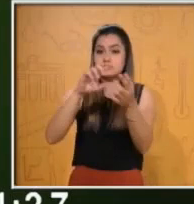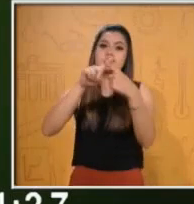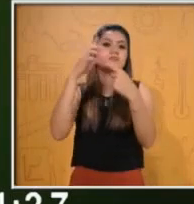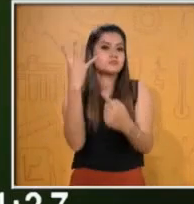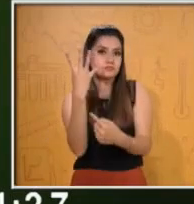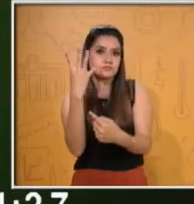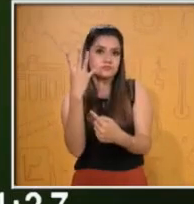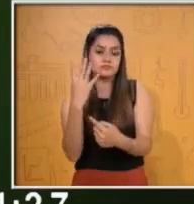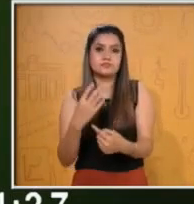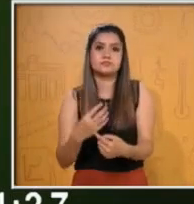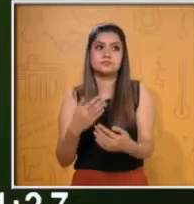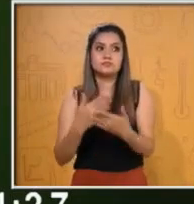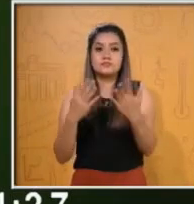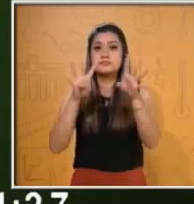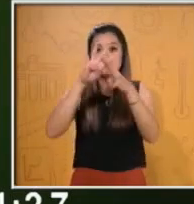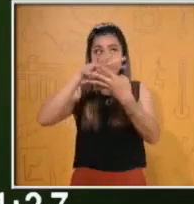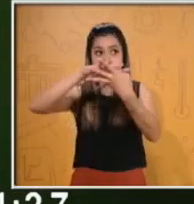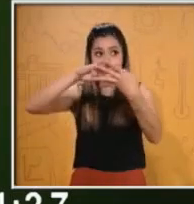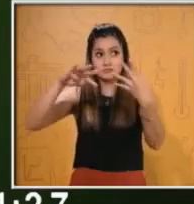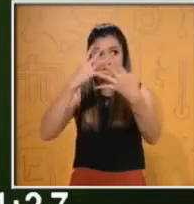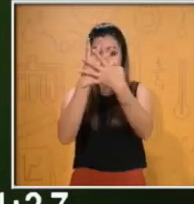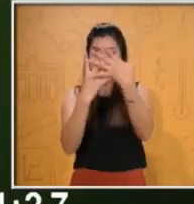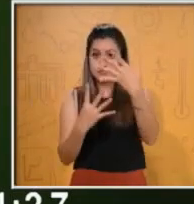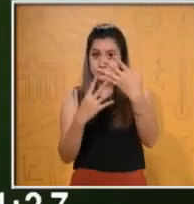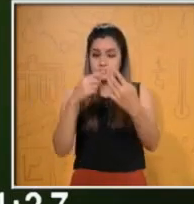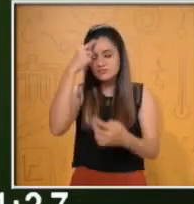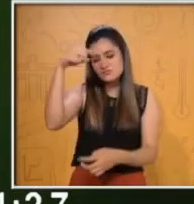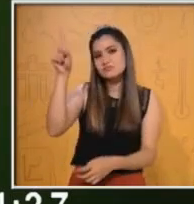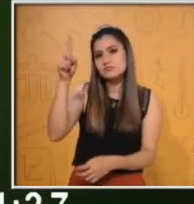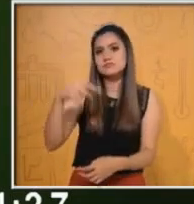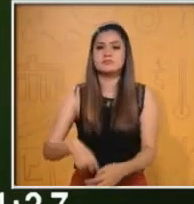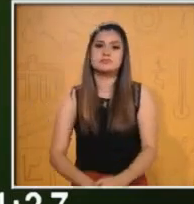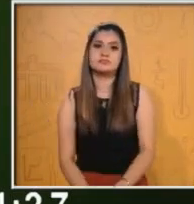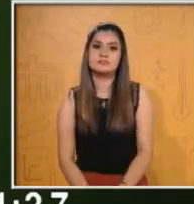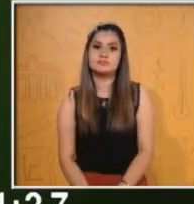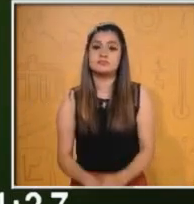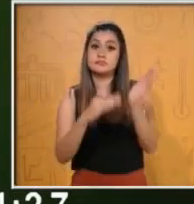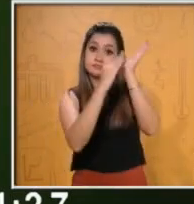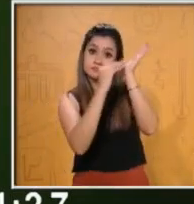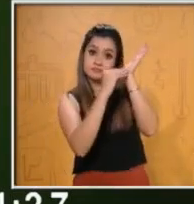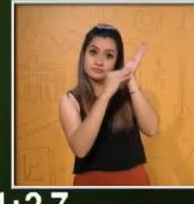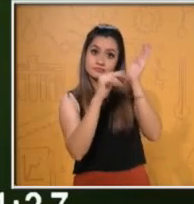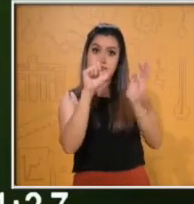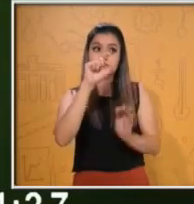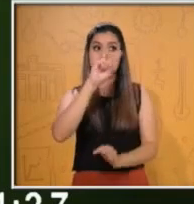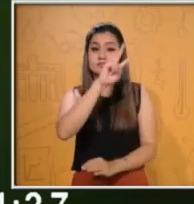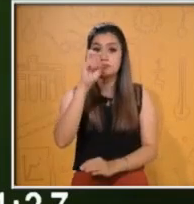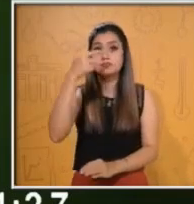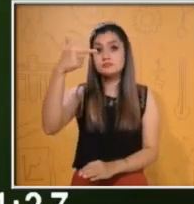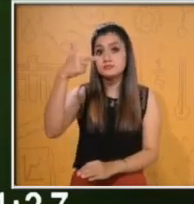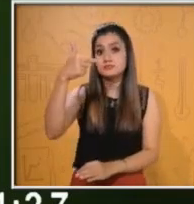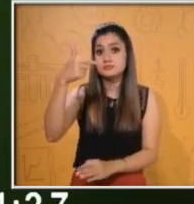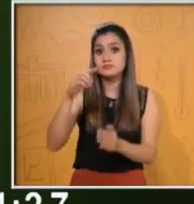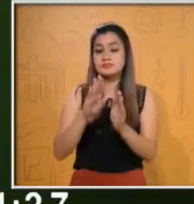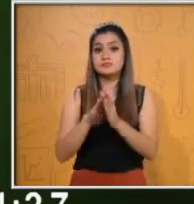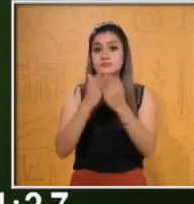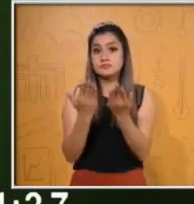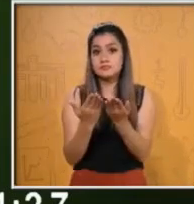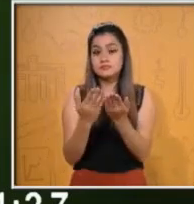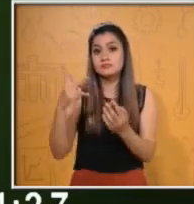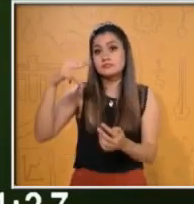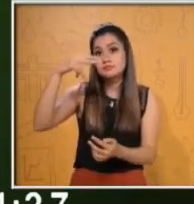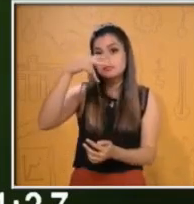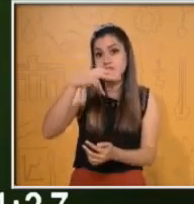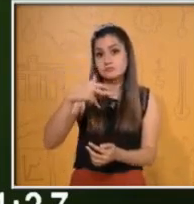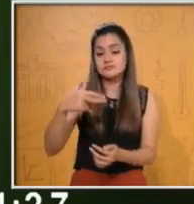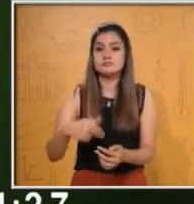4. Y ahí está la tabla, muy sencilla. Es la página 207 del libro recortable, del libro